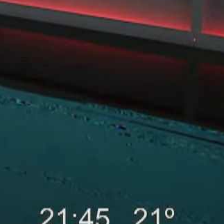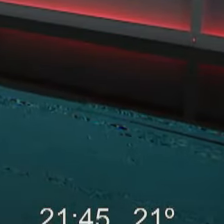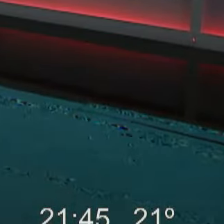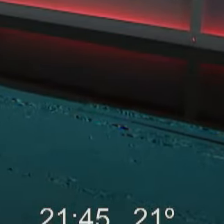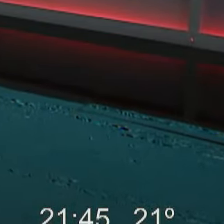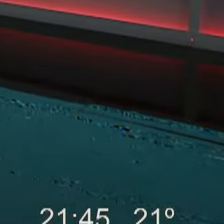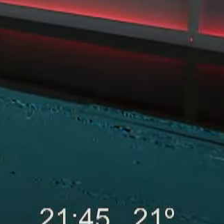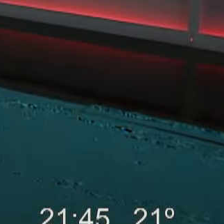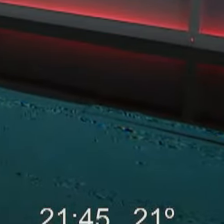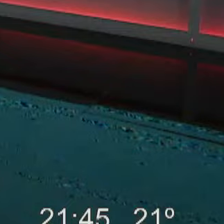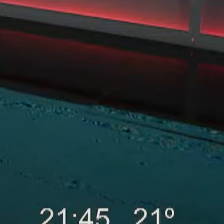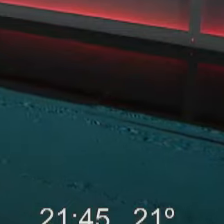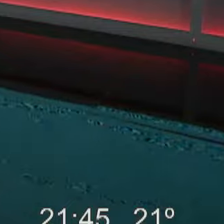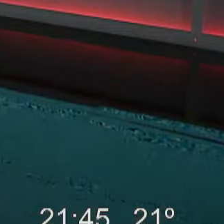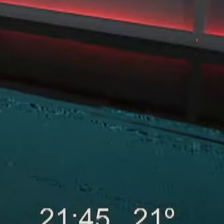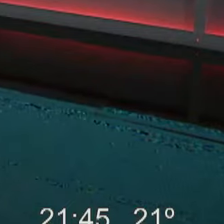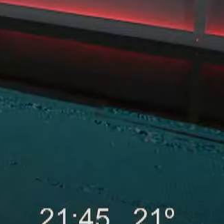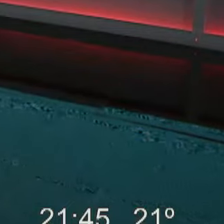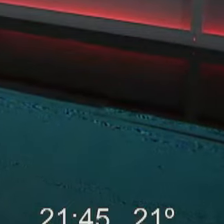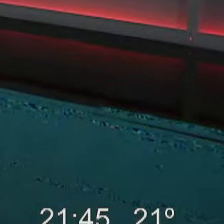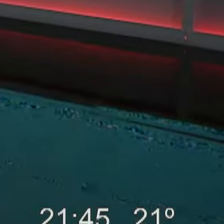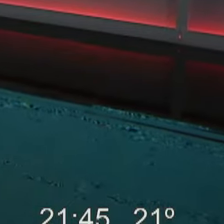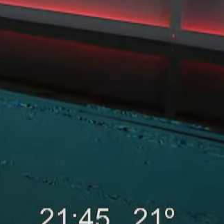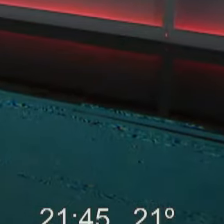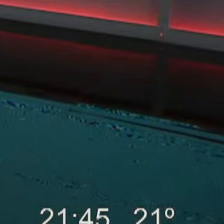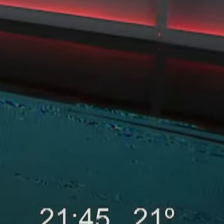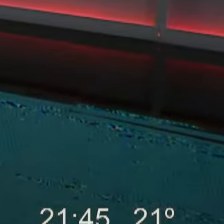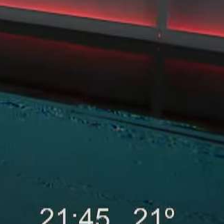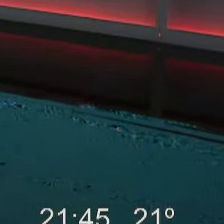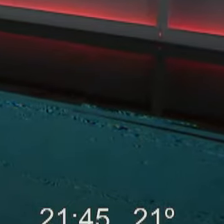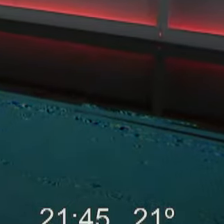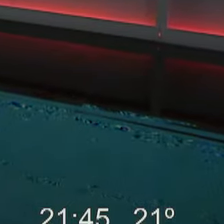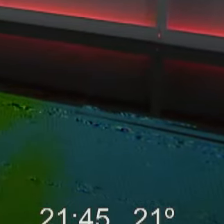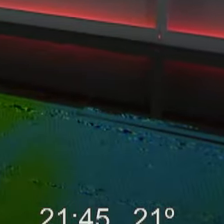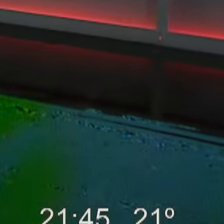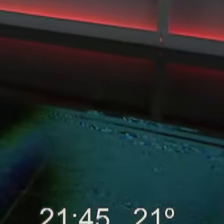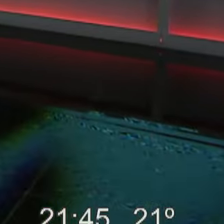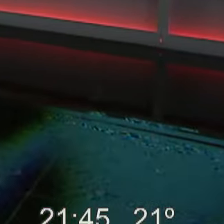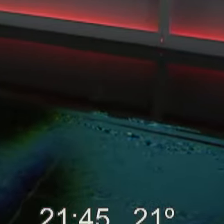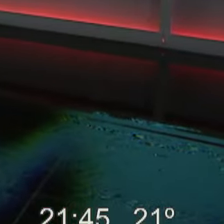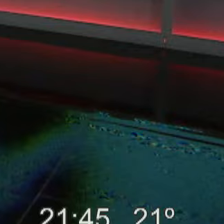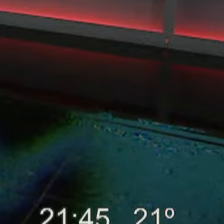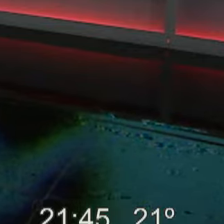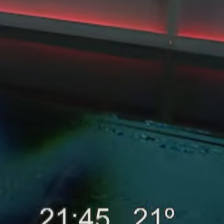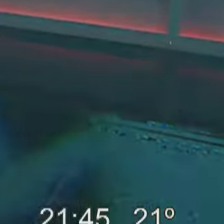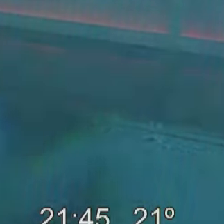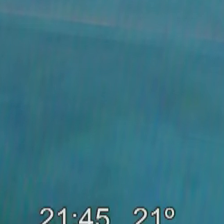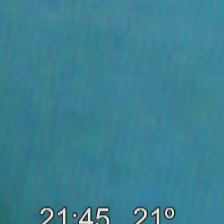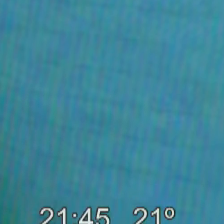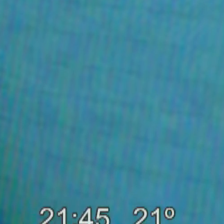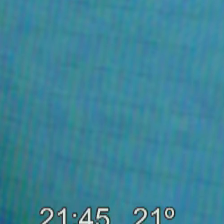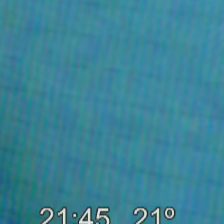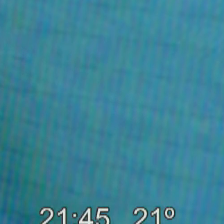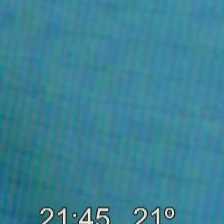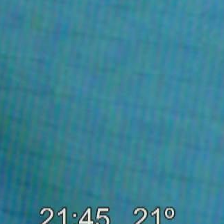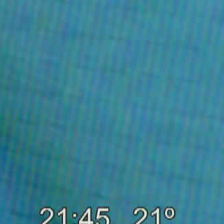tanto cuidado que ya olvidó el recorrido del mapa marcado que se borró.